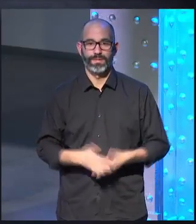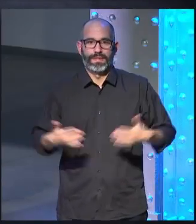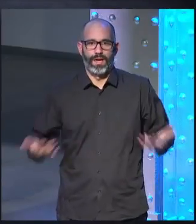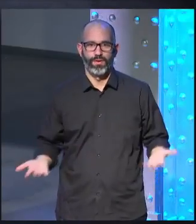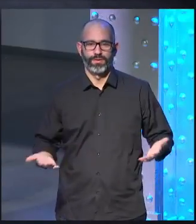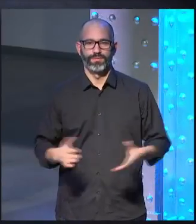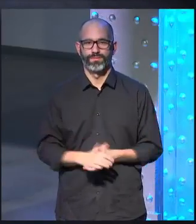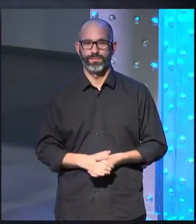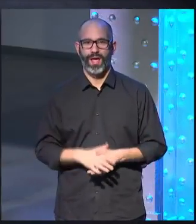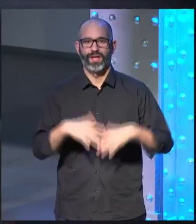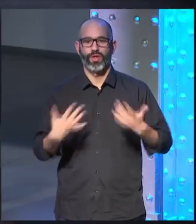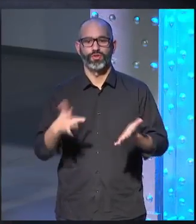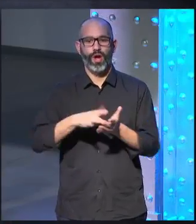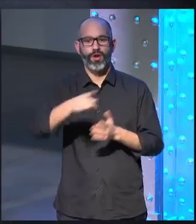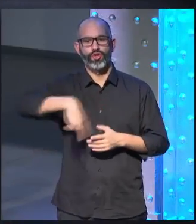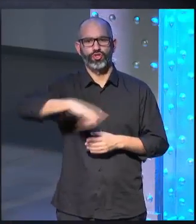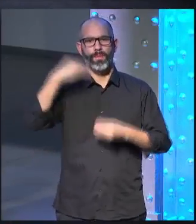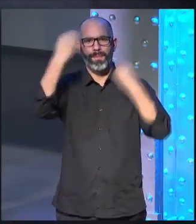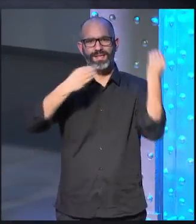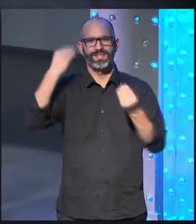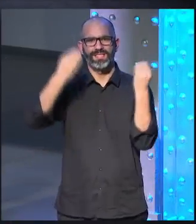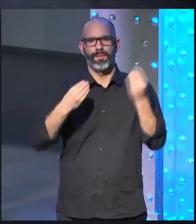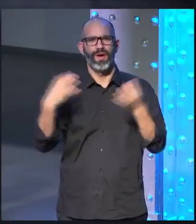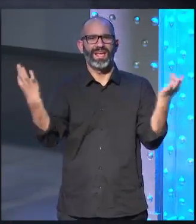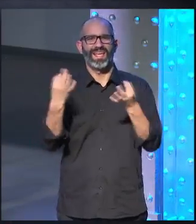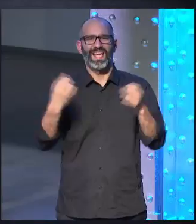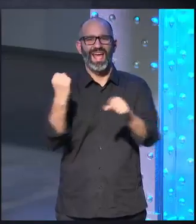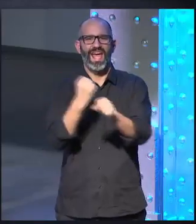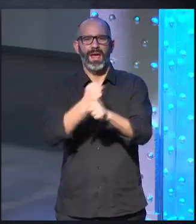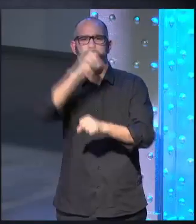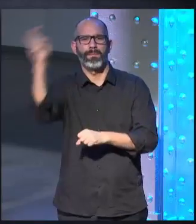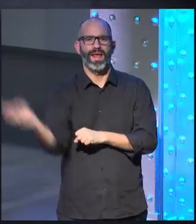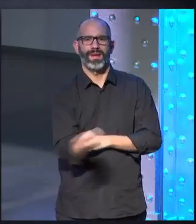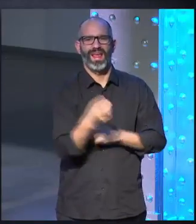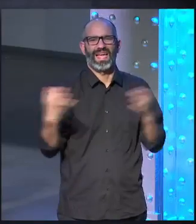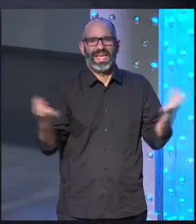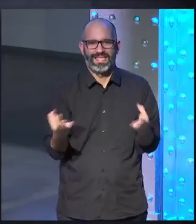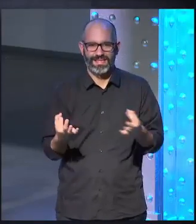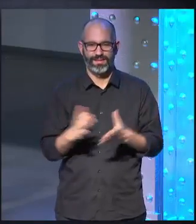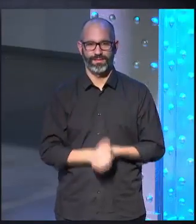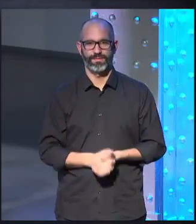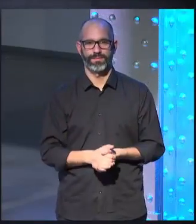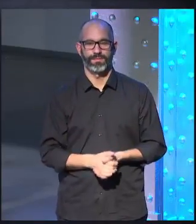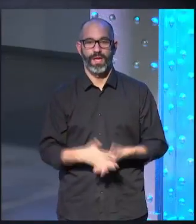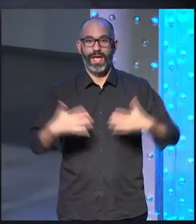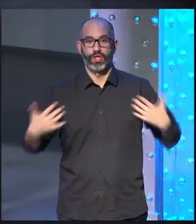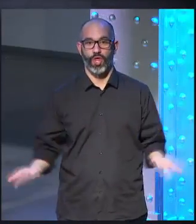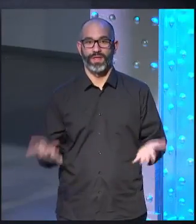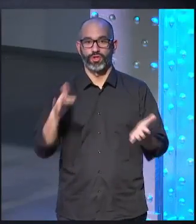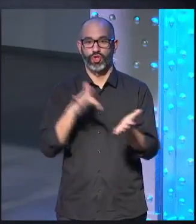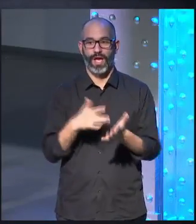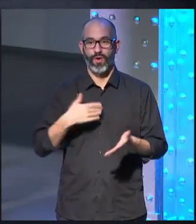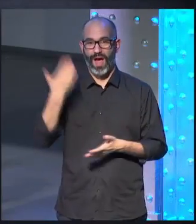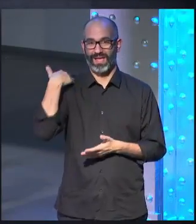Claro, cuando nosotros nos preguntamos qué es la empleabilidad, ¿no? Vamos a ver qué es esto de la empleabilidad. Claro, cuando yo